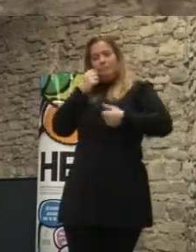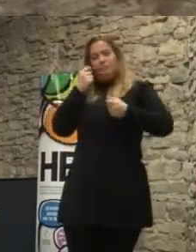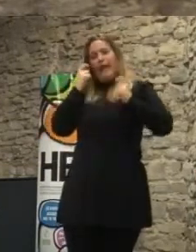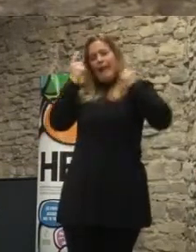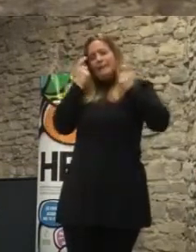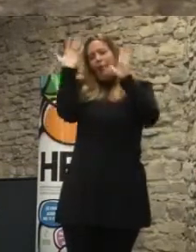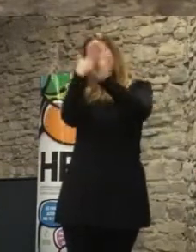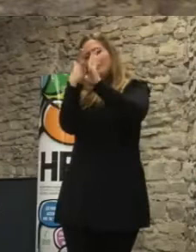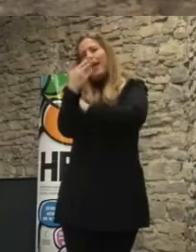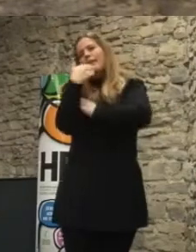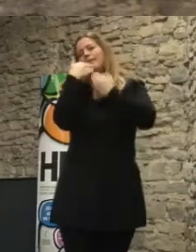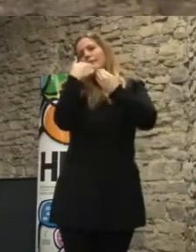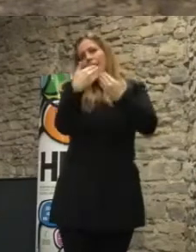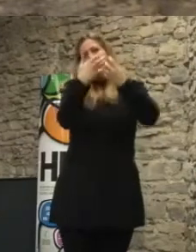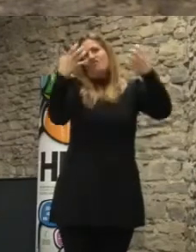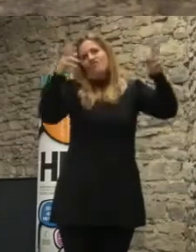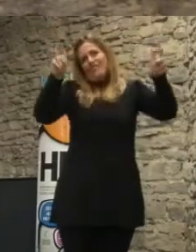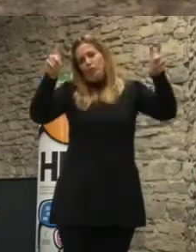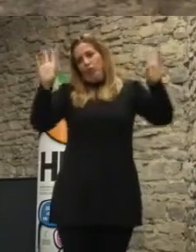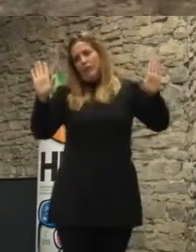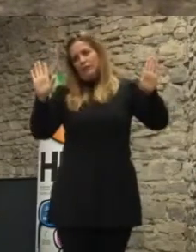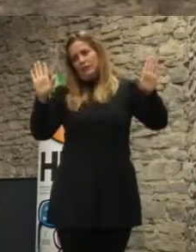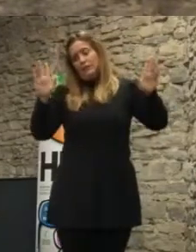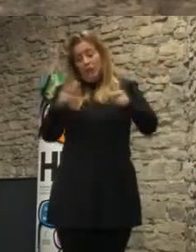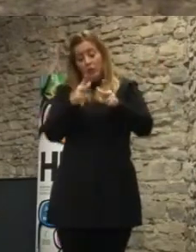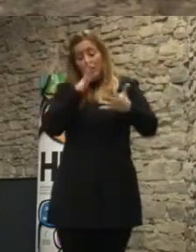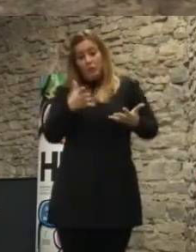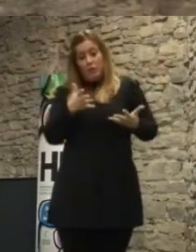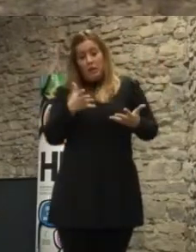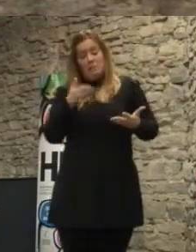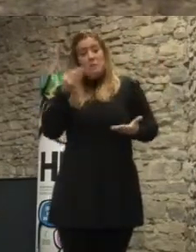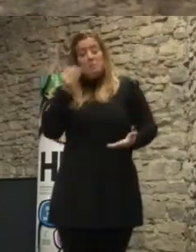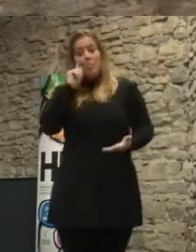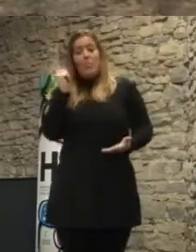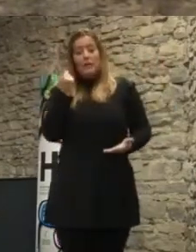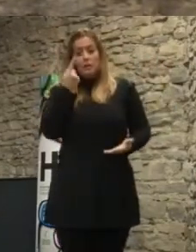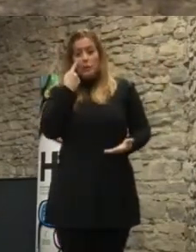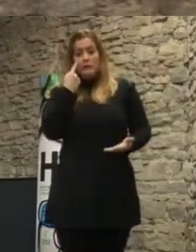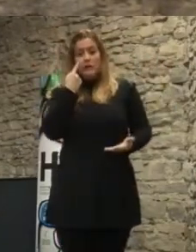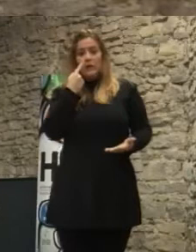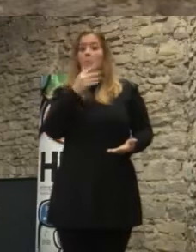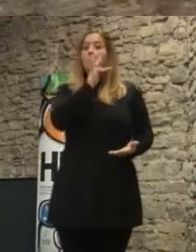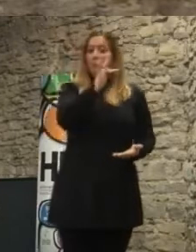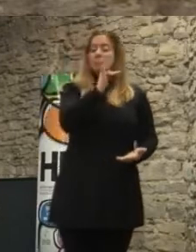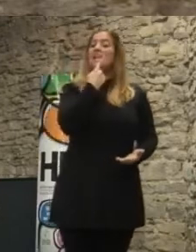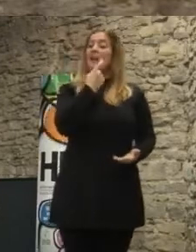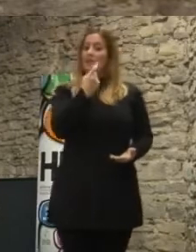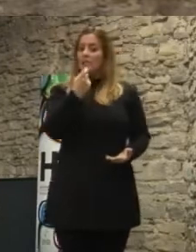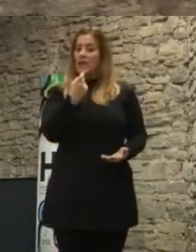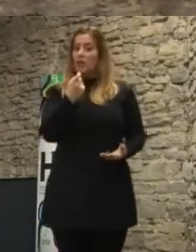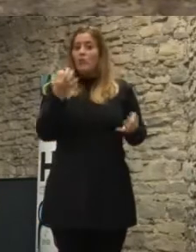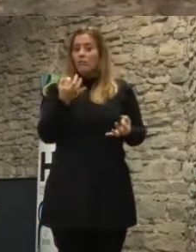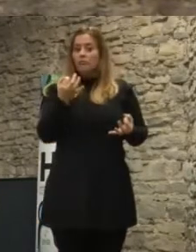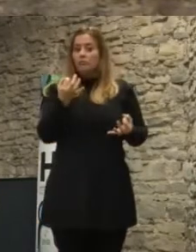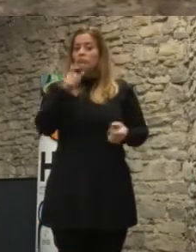importante darse cuenta de que es bueno y es necesario que hayan movimiento de